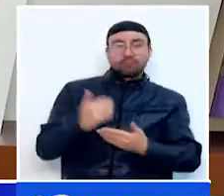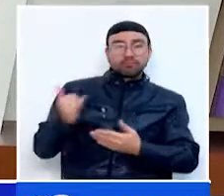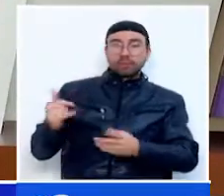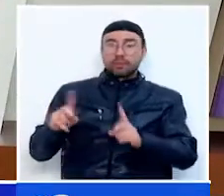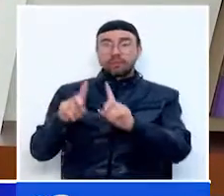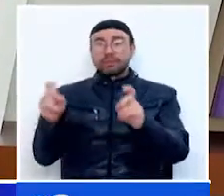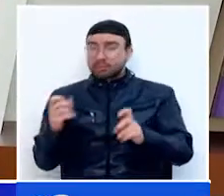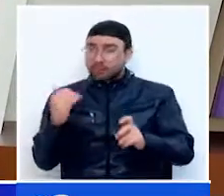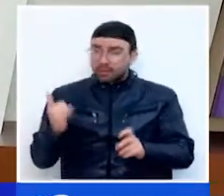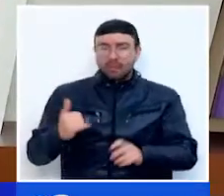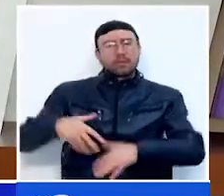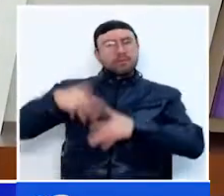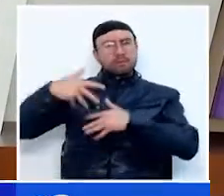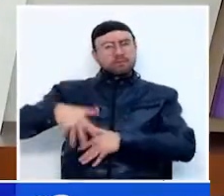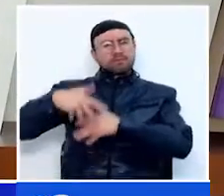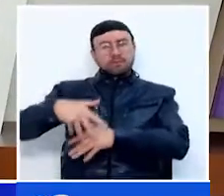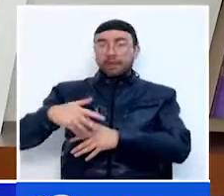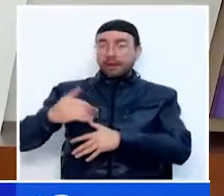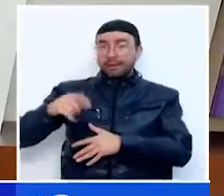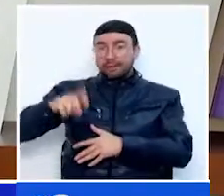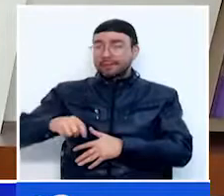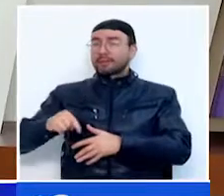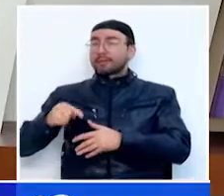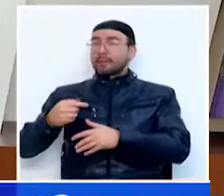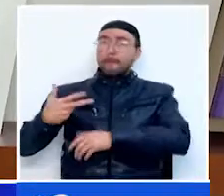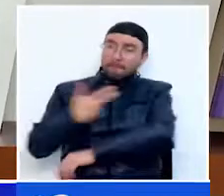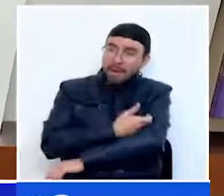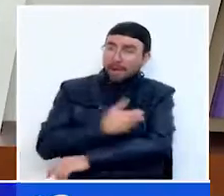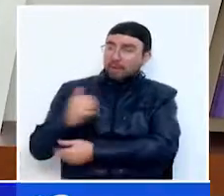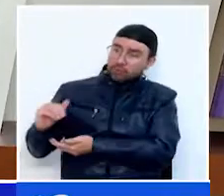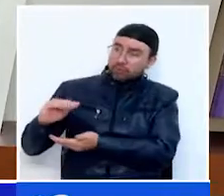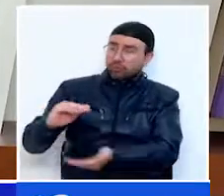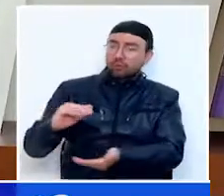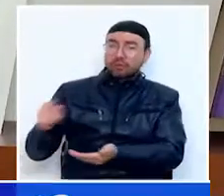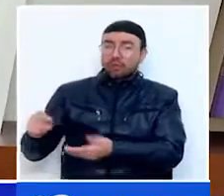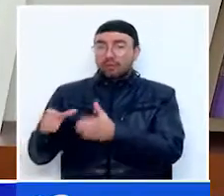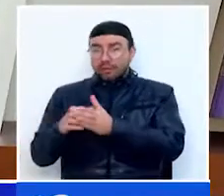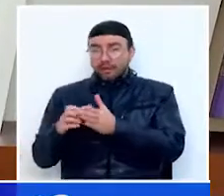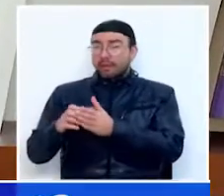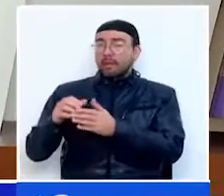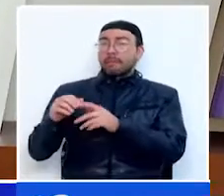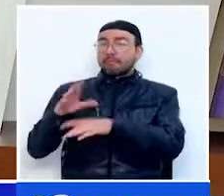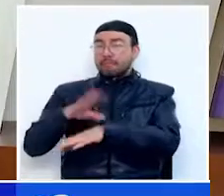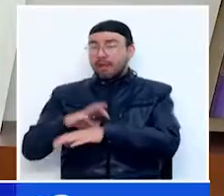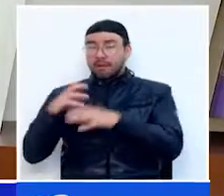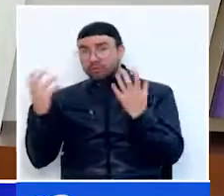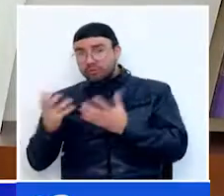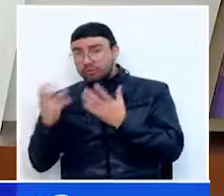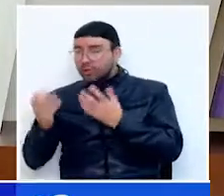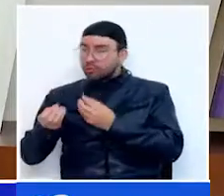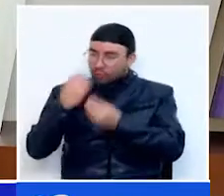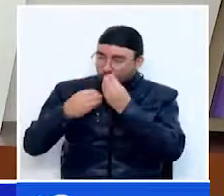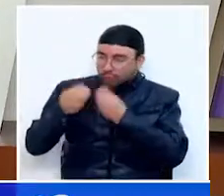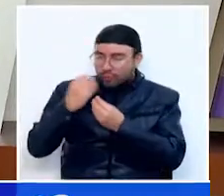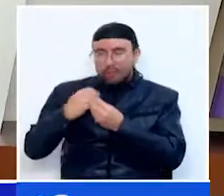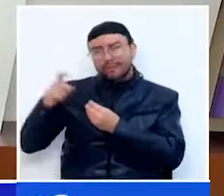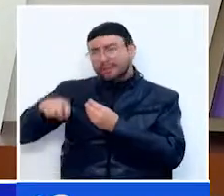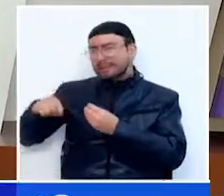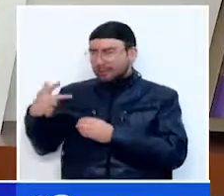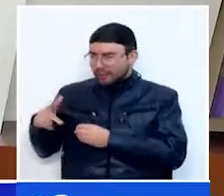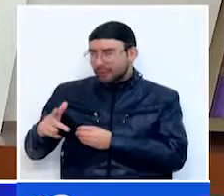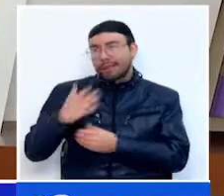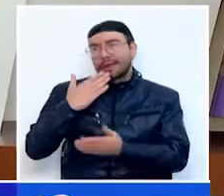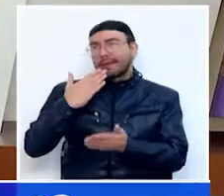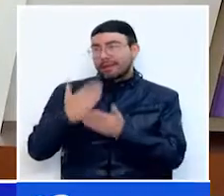de movilización, repito, de vacunas, de personal médico, de alimentos no perecederos y perecederos, así que en este